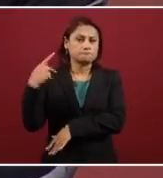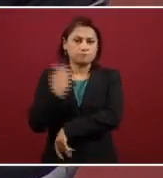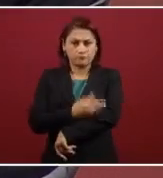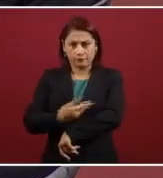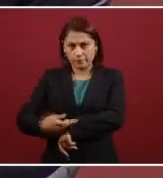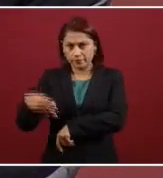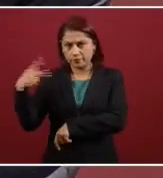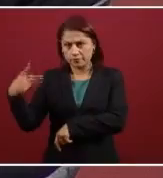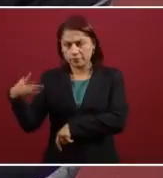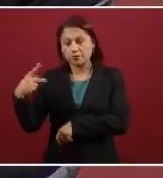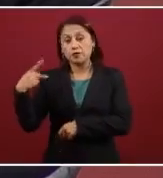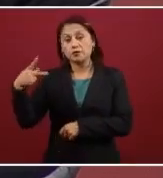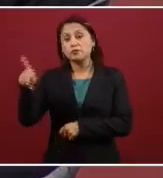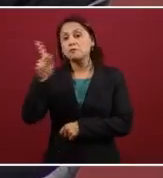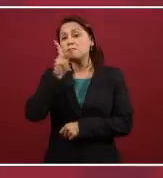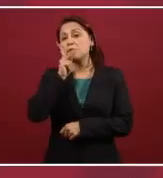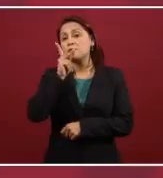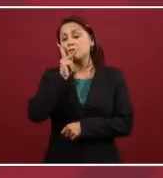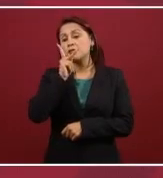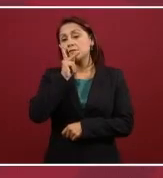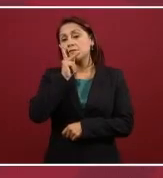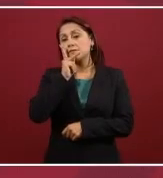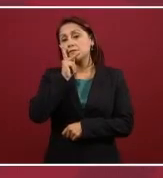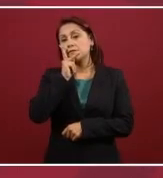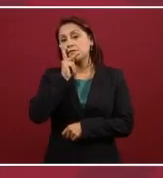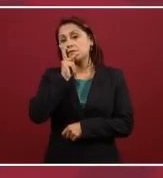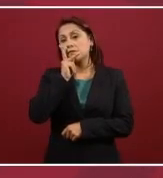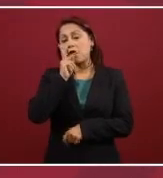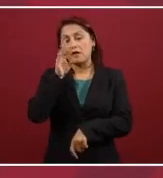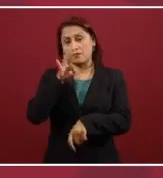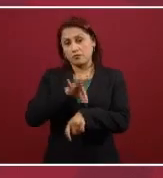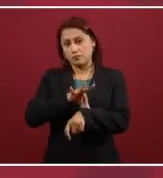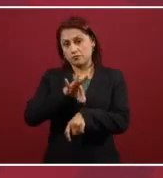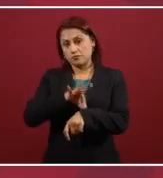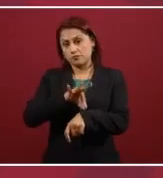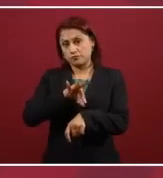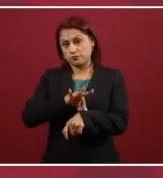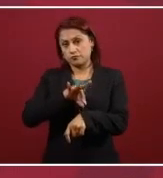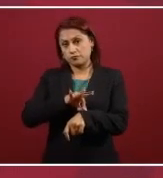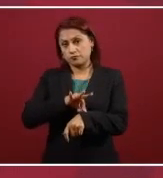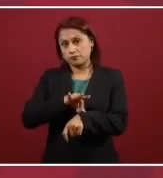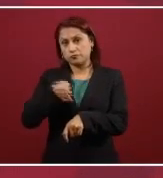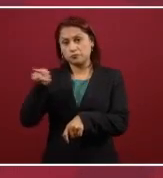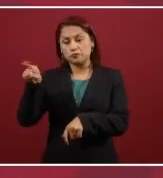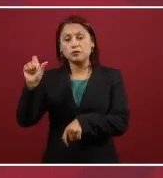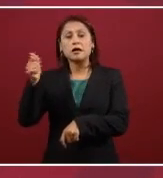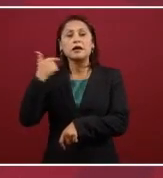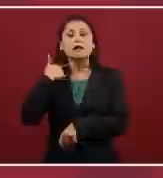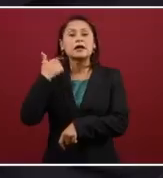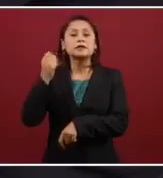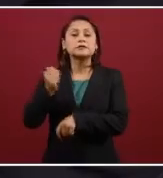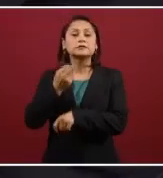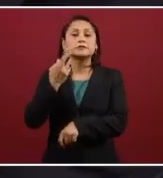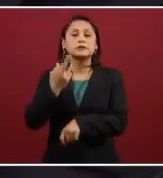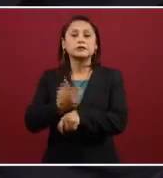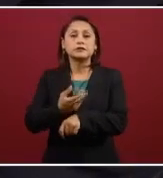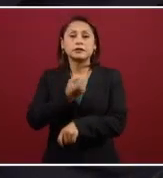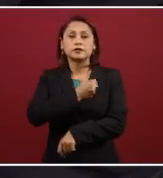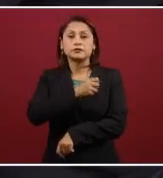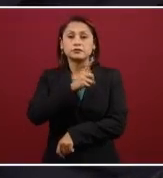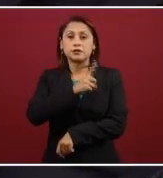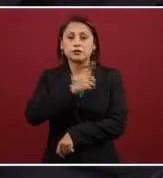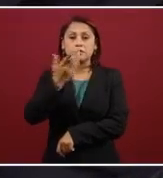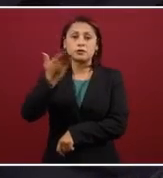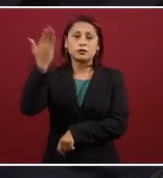su padre médico, fue secretario de Salud en el gobierno de